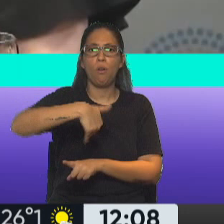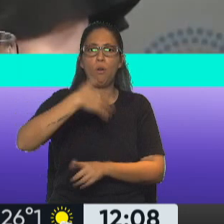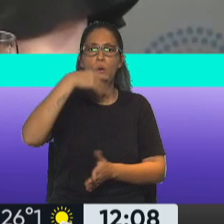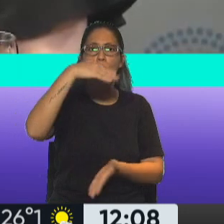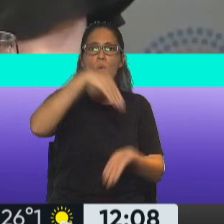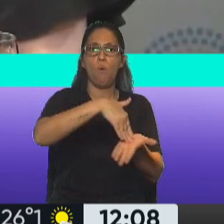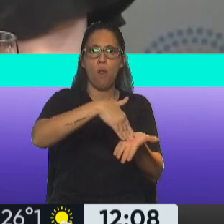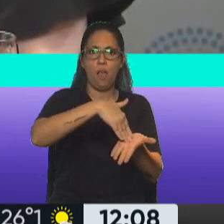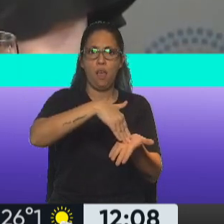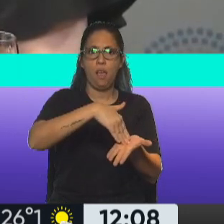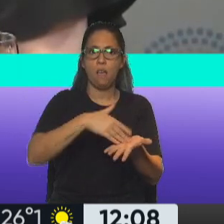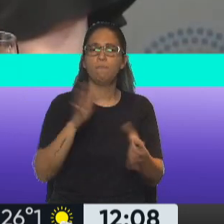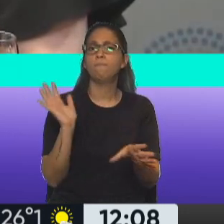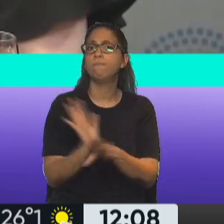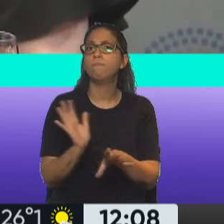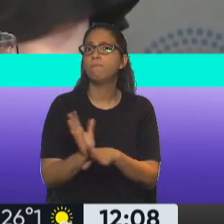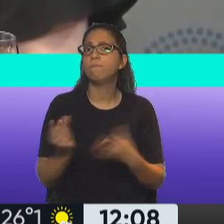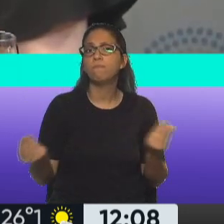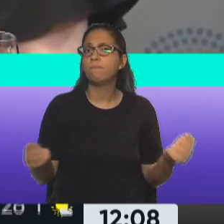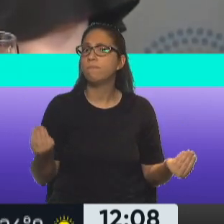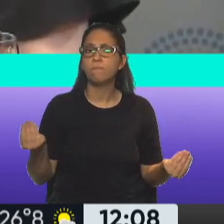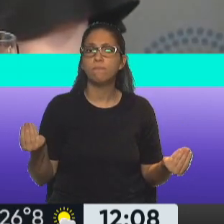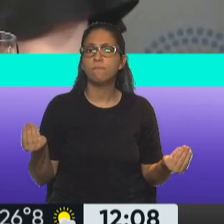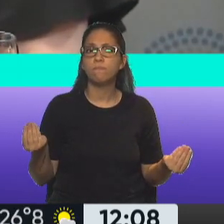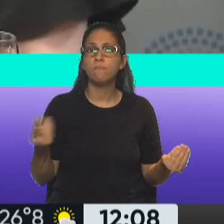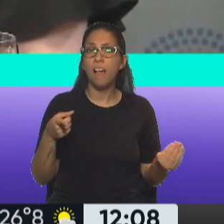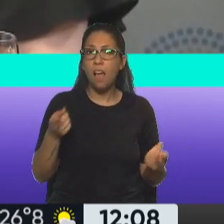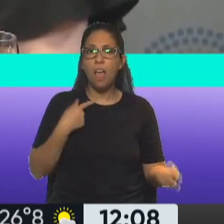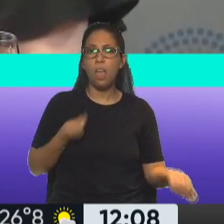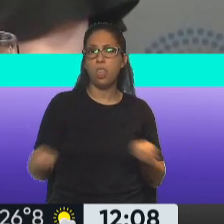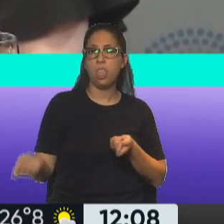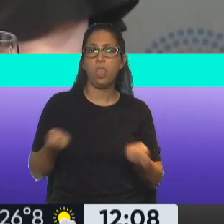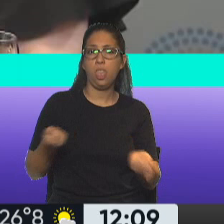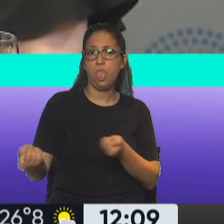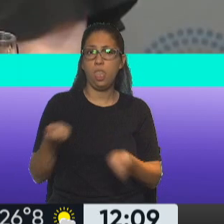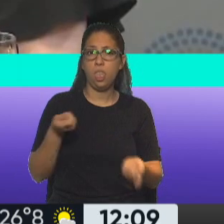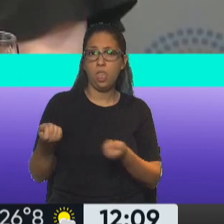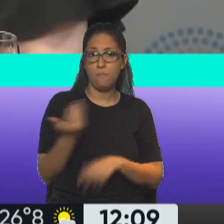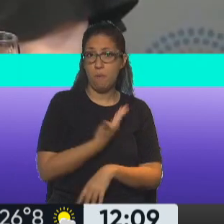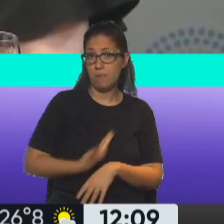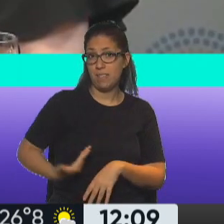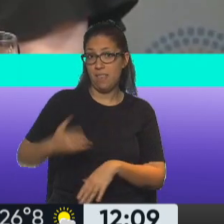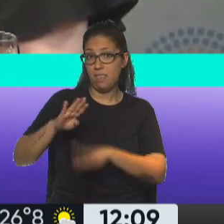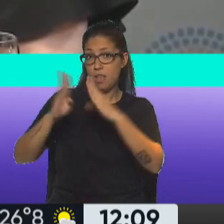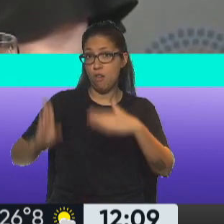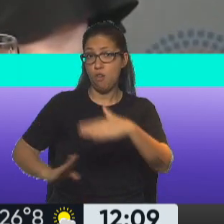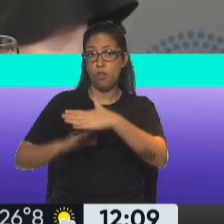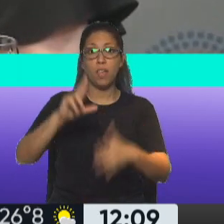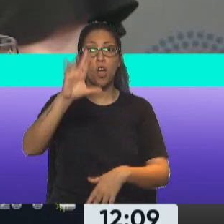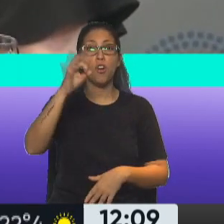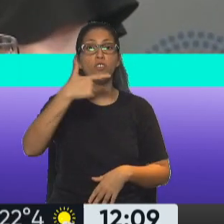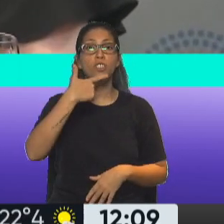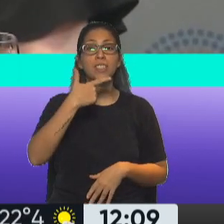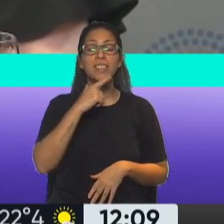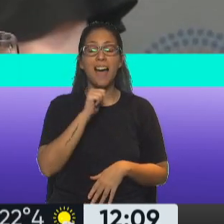otro bloque. Es decir, que esta manipulación que intenta hacer el presidente de la Corte, Rosati,